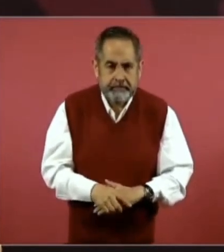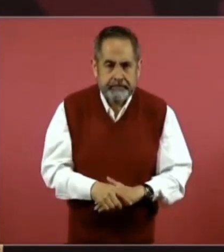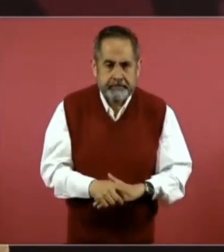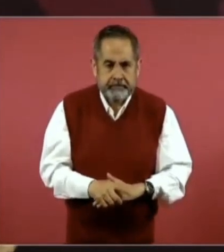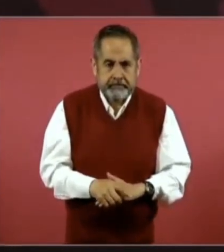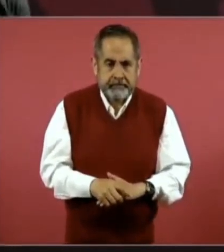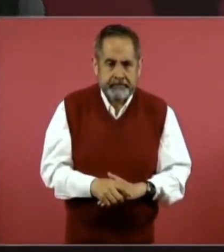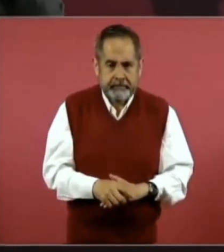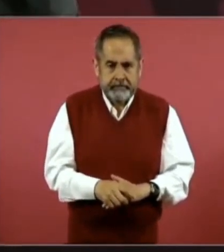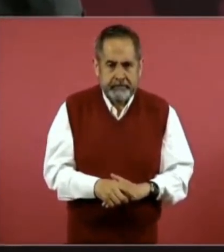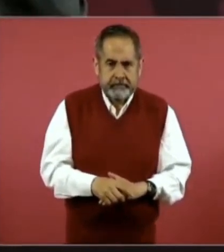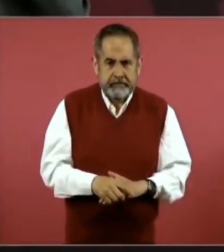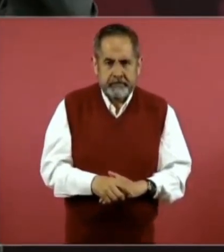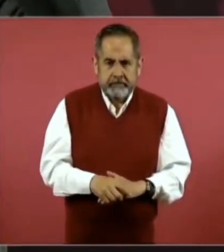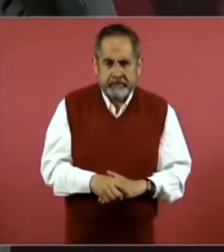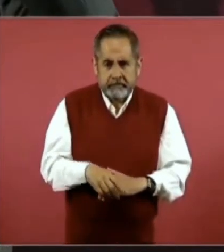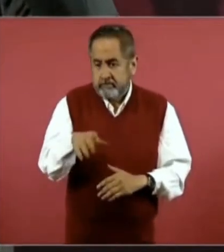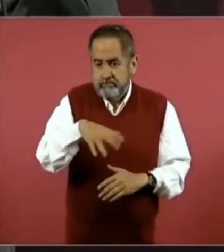Hay todo un movimiento